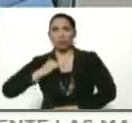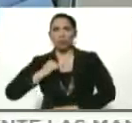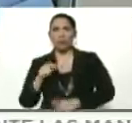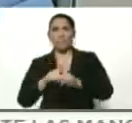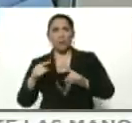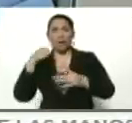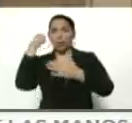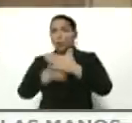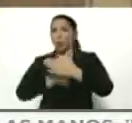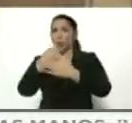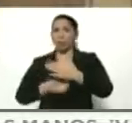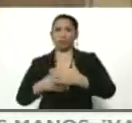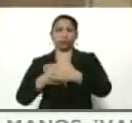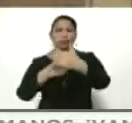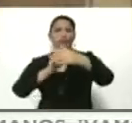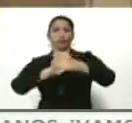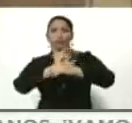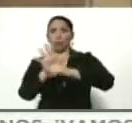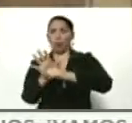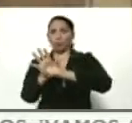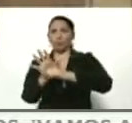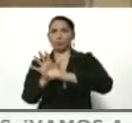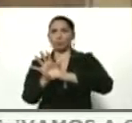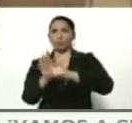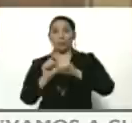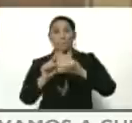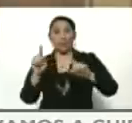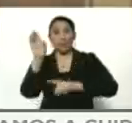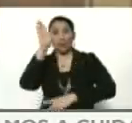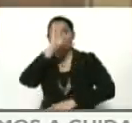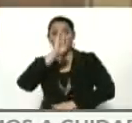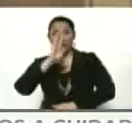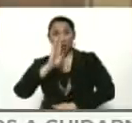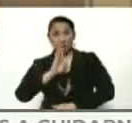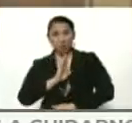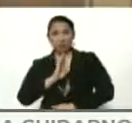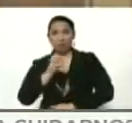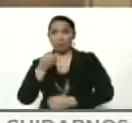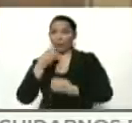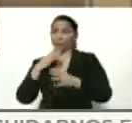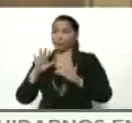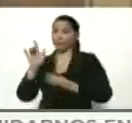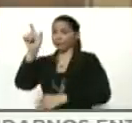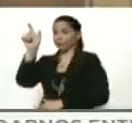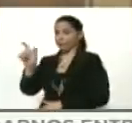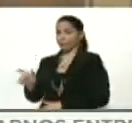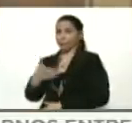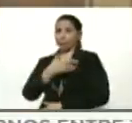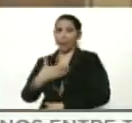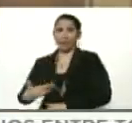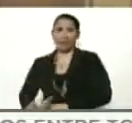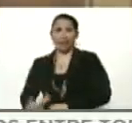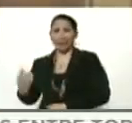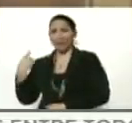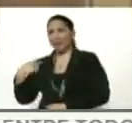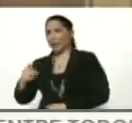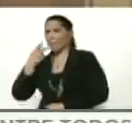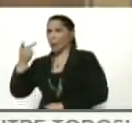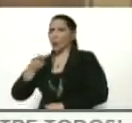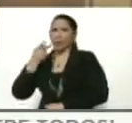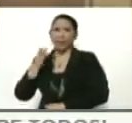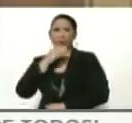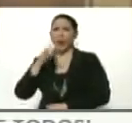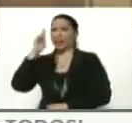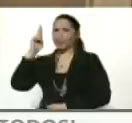el combate contra el COVID-19. Pero en Brasil, bueno, el presidente ha tenido una política ya ni siquiera